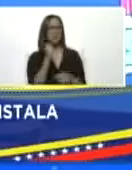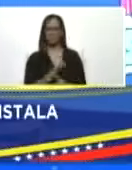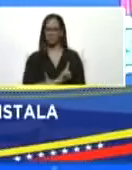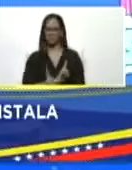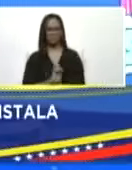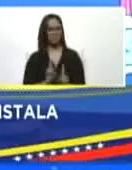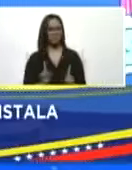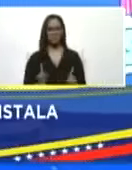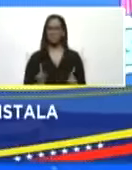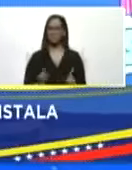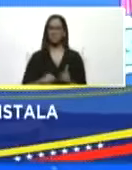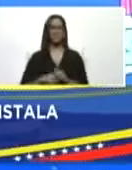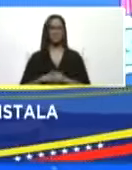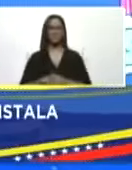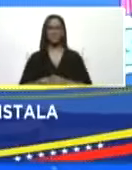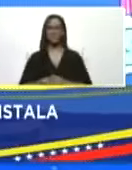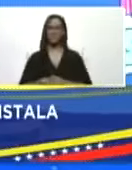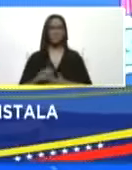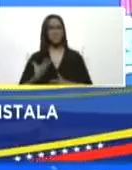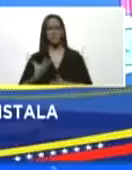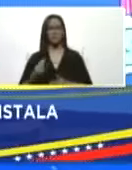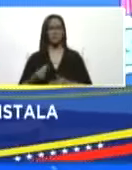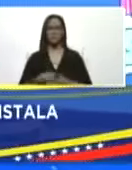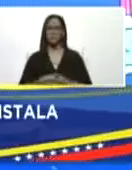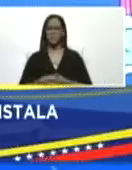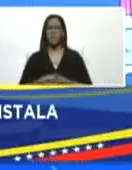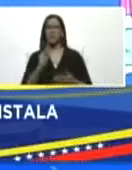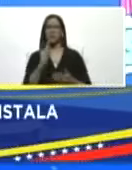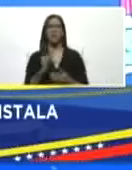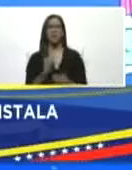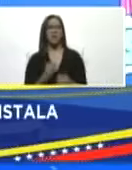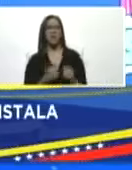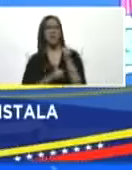¿no? No salimos a decir fraude,